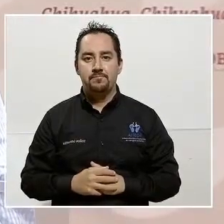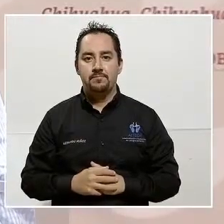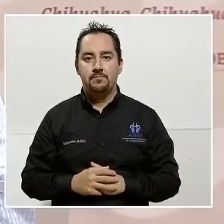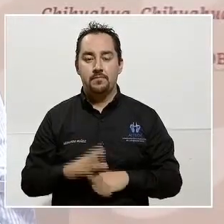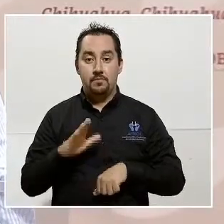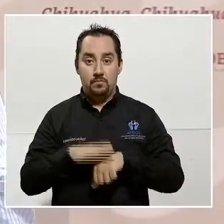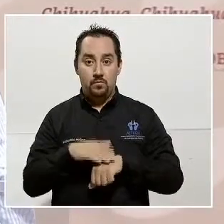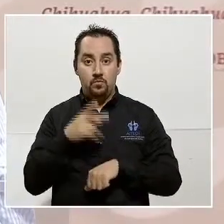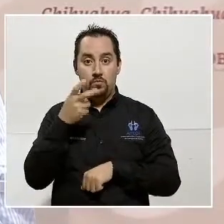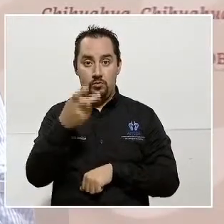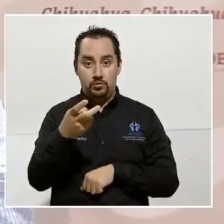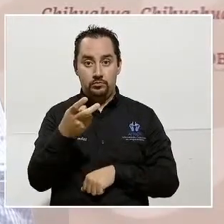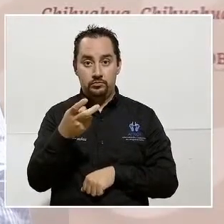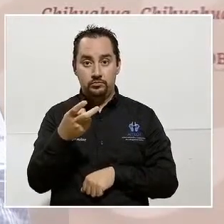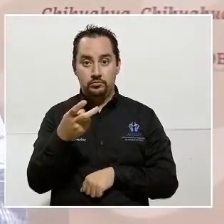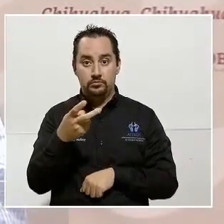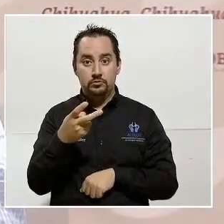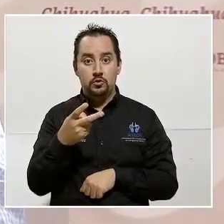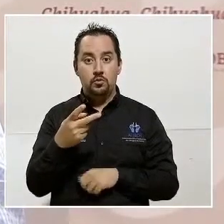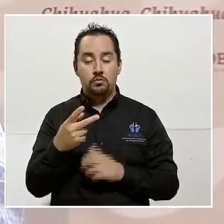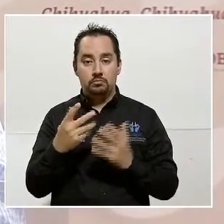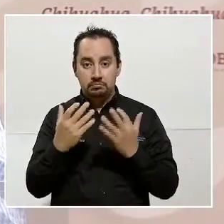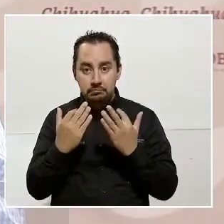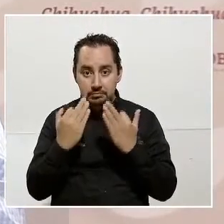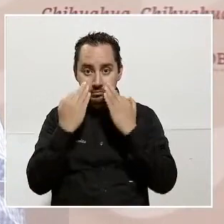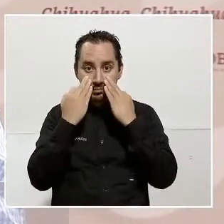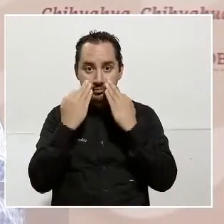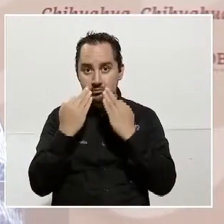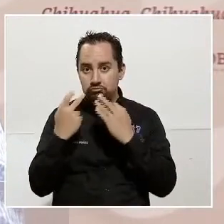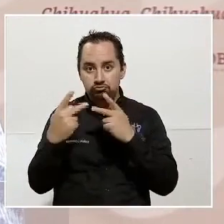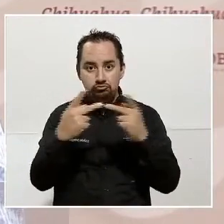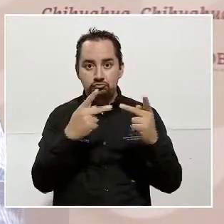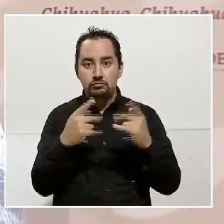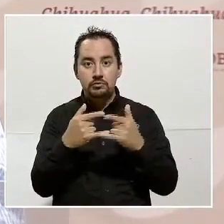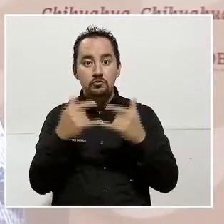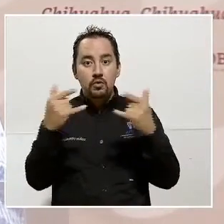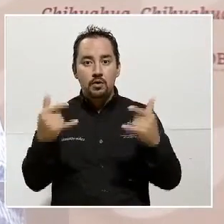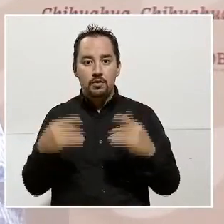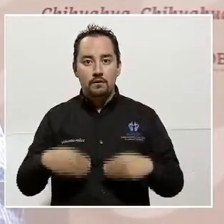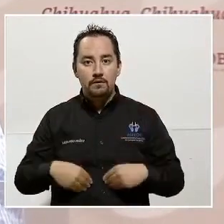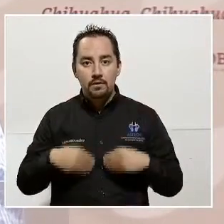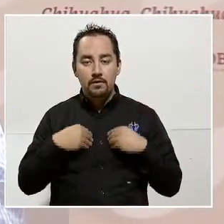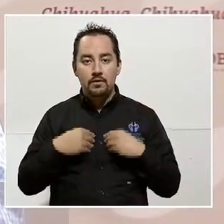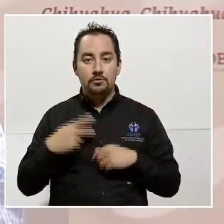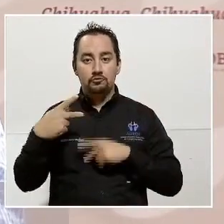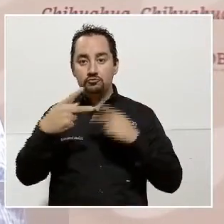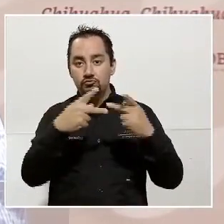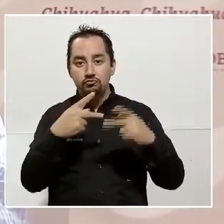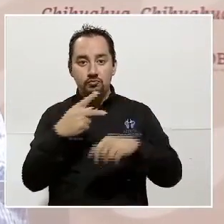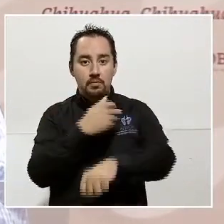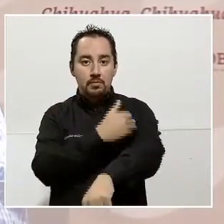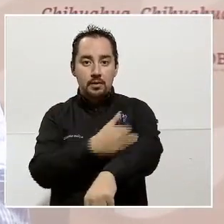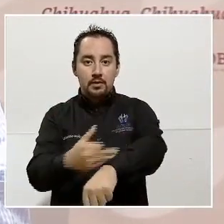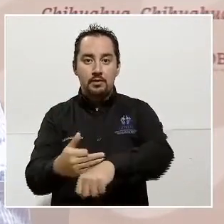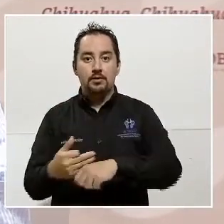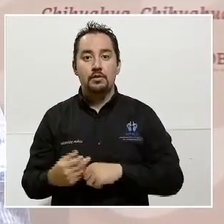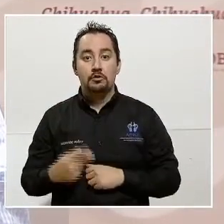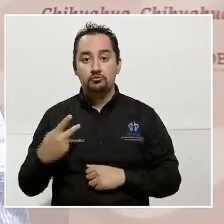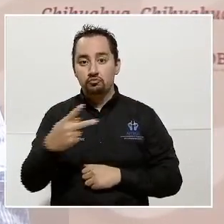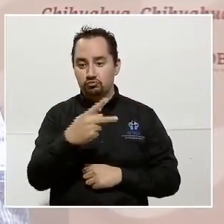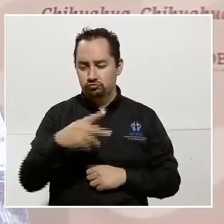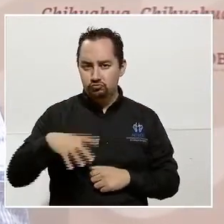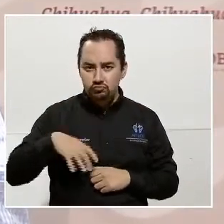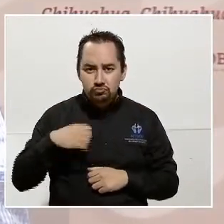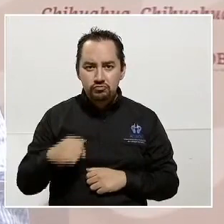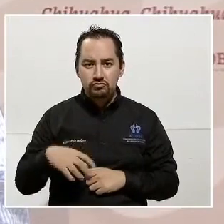Por ello, sus testimonios, sus historias de vida, de sus familiares, de sus